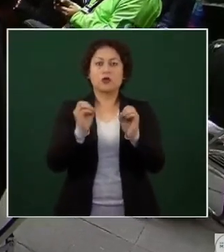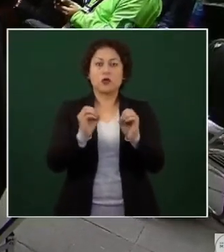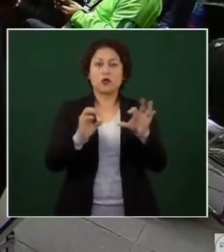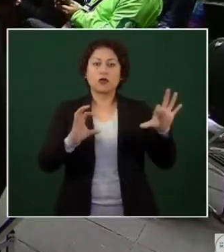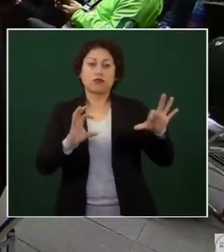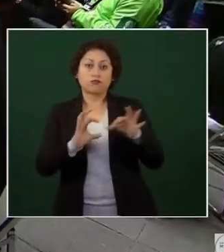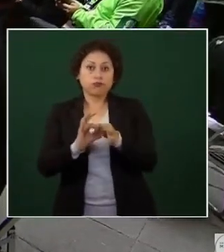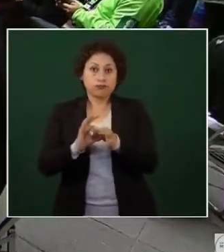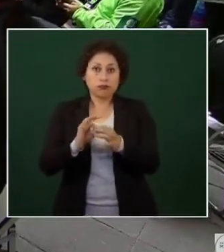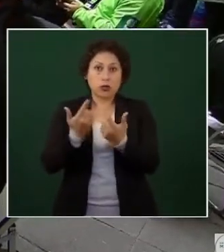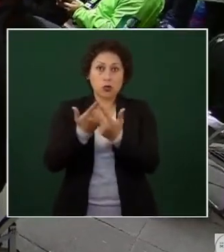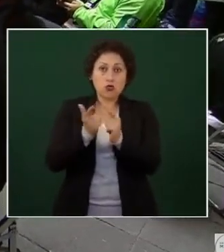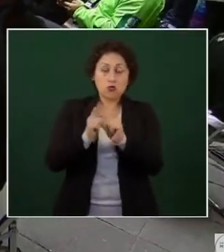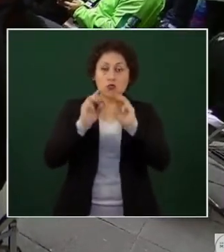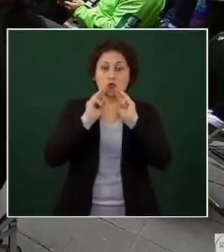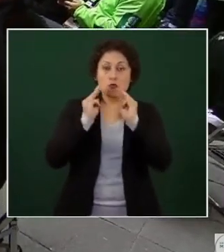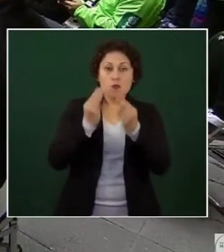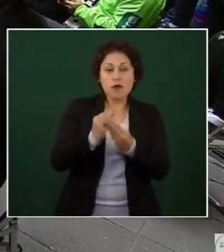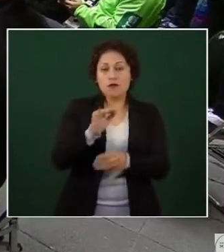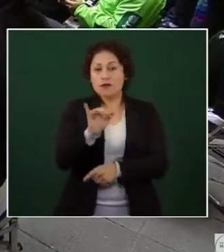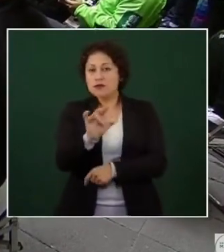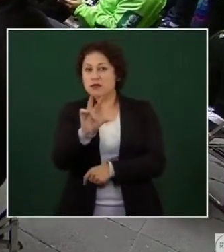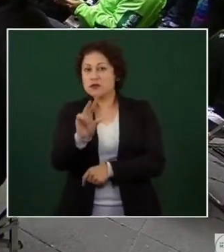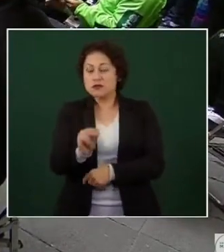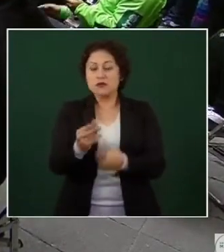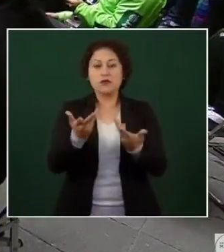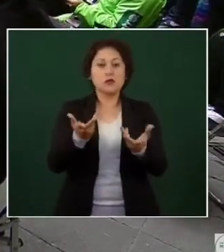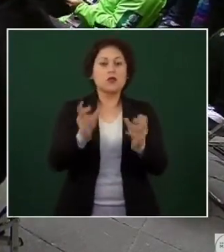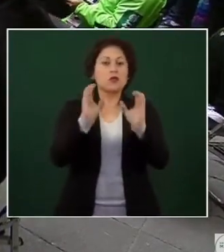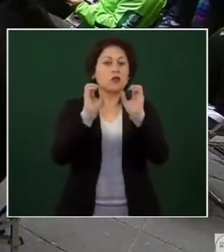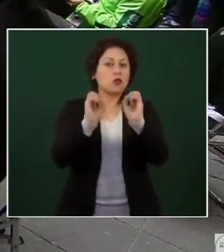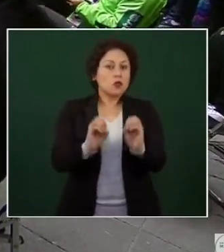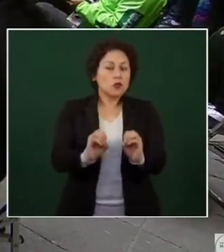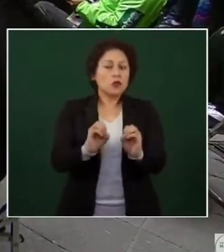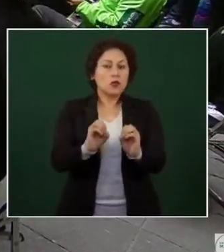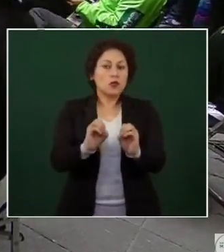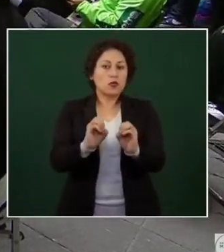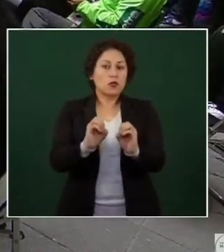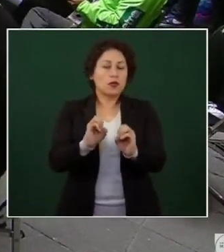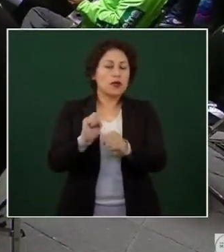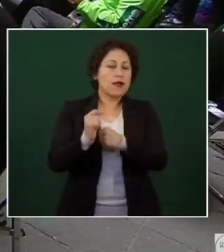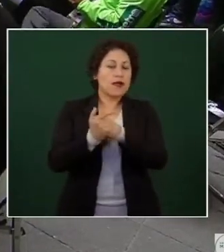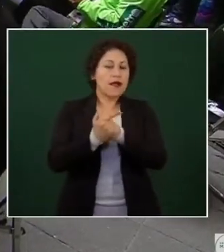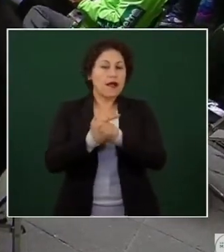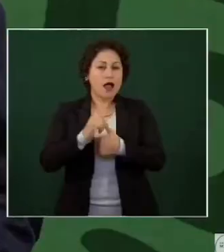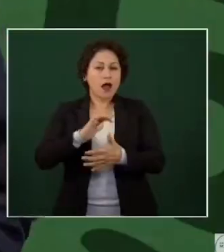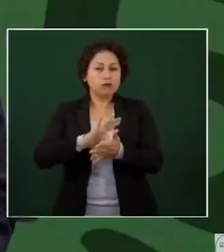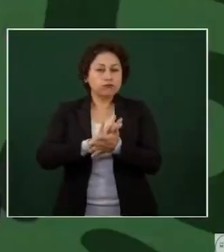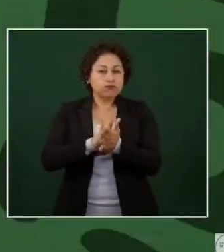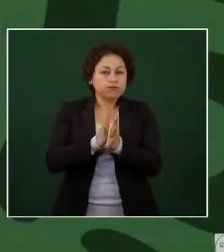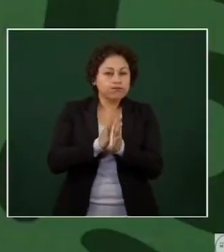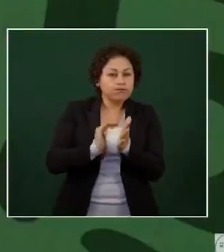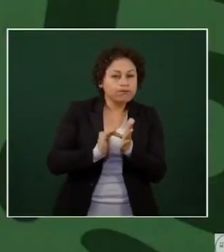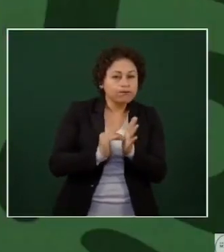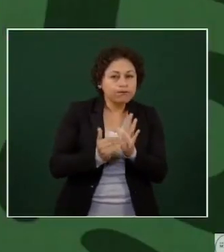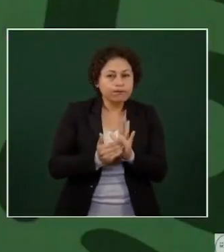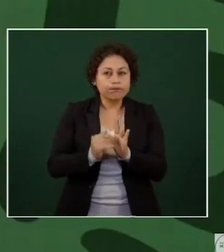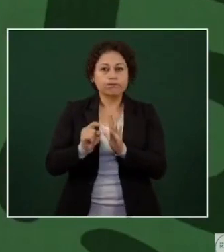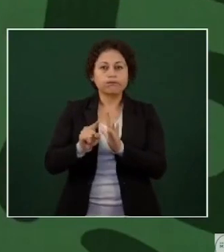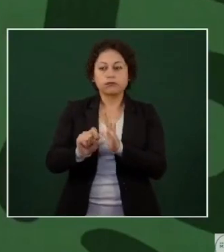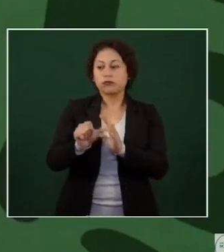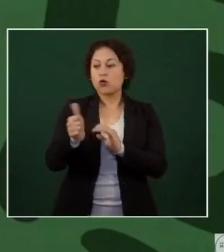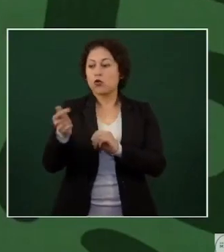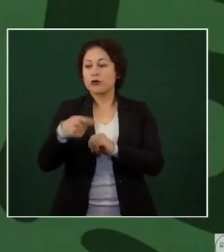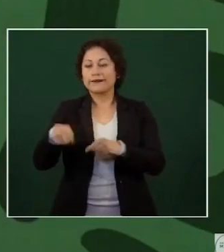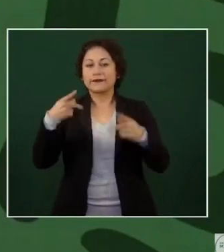o no, si están relacionados otros exservidores